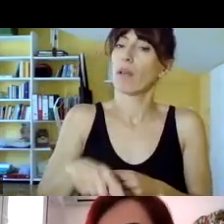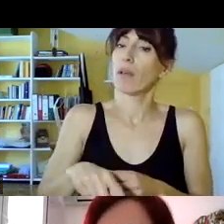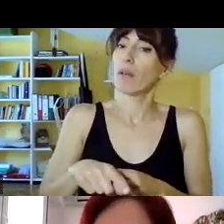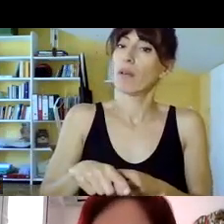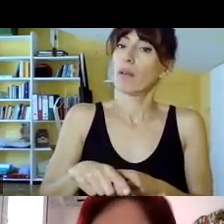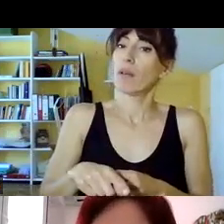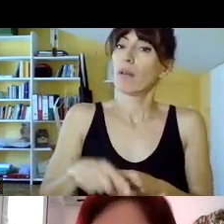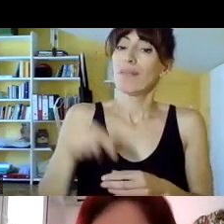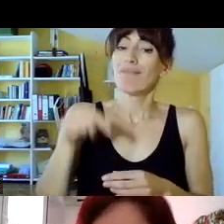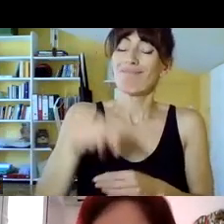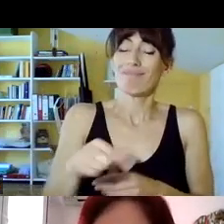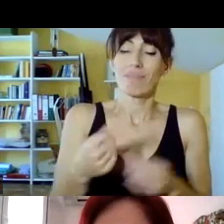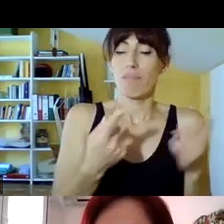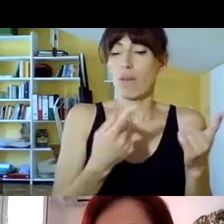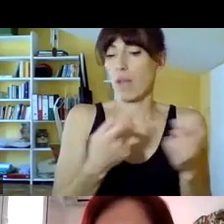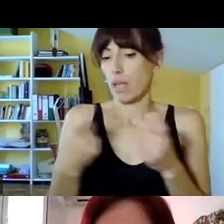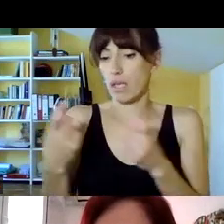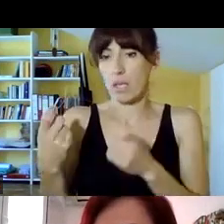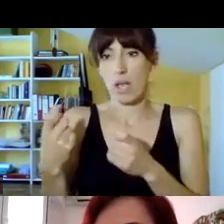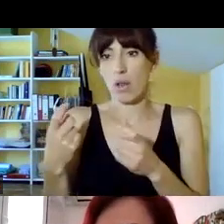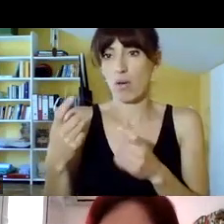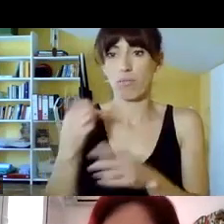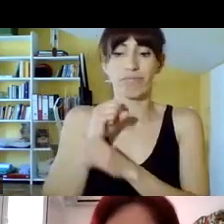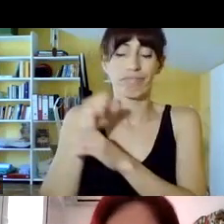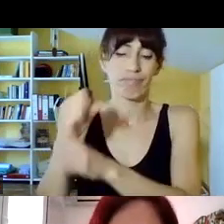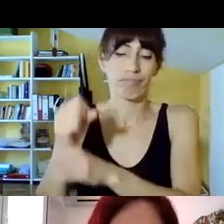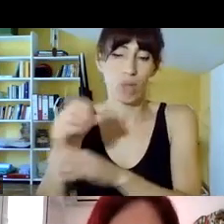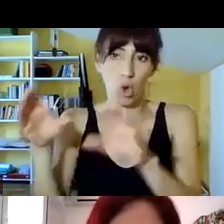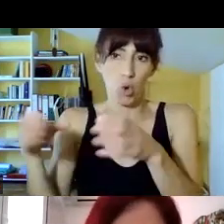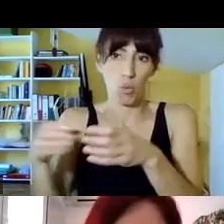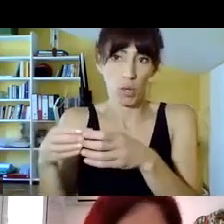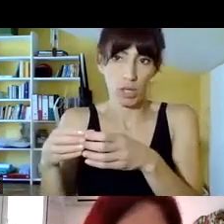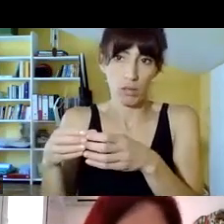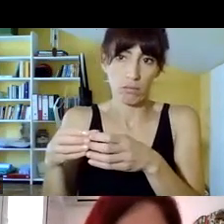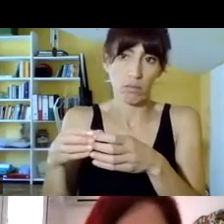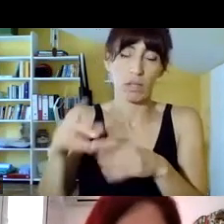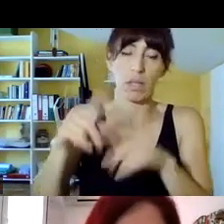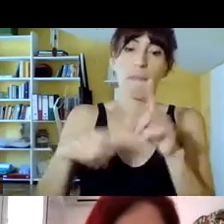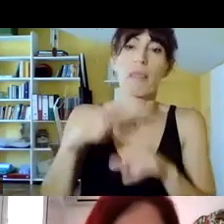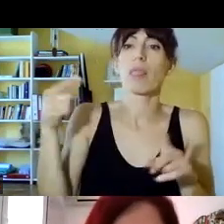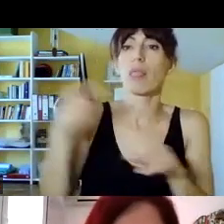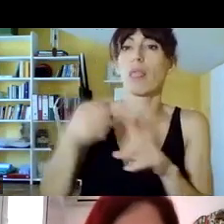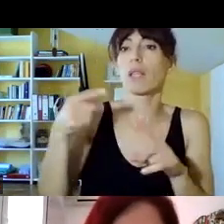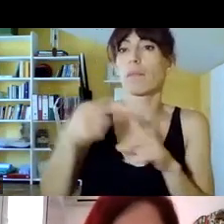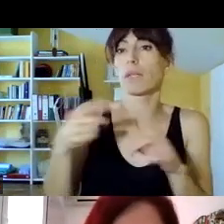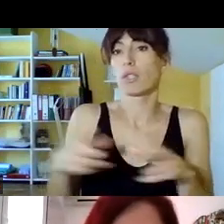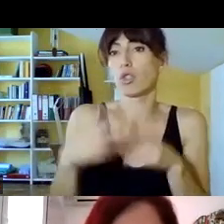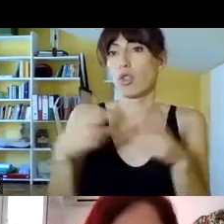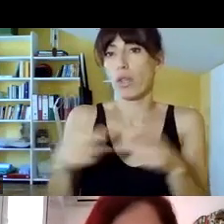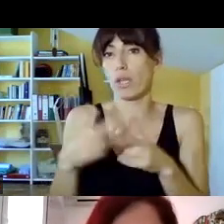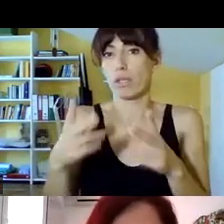está necesariamente condicionado por lo comunitario y por los determinantes sociales.